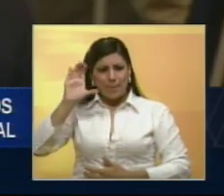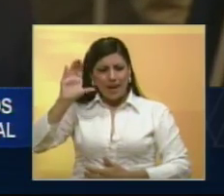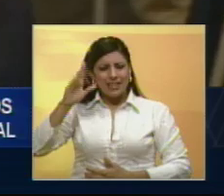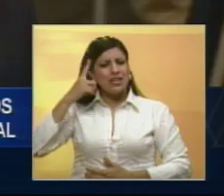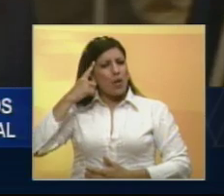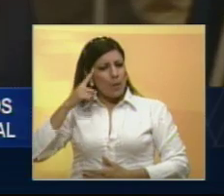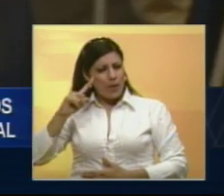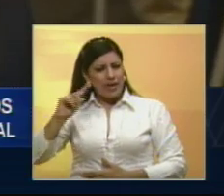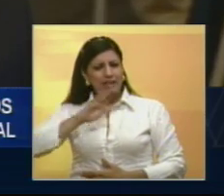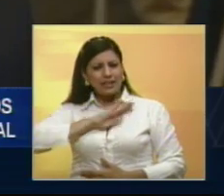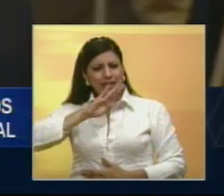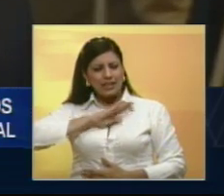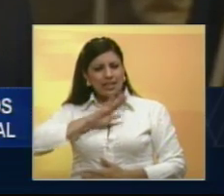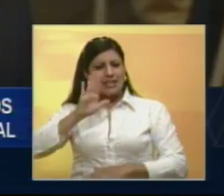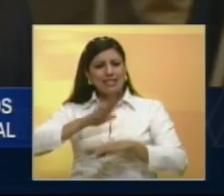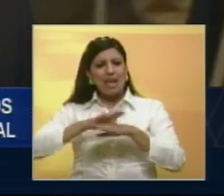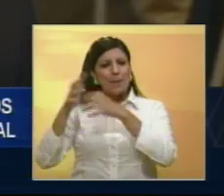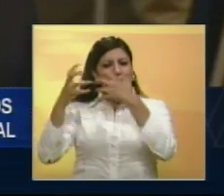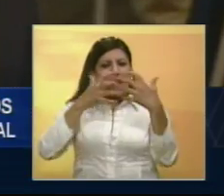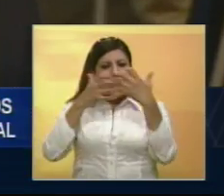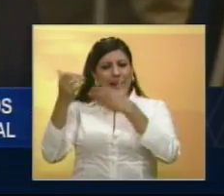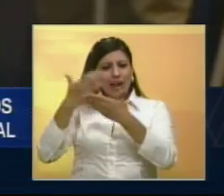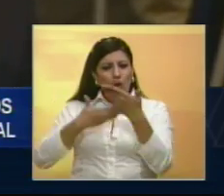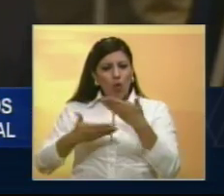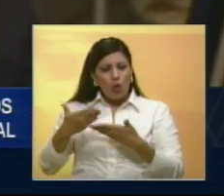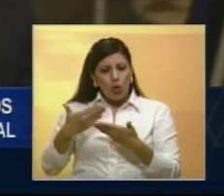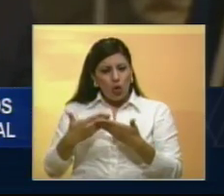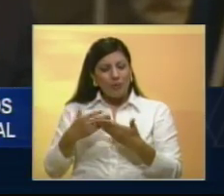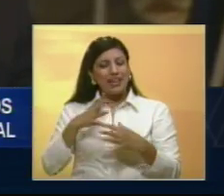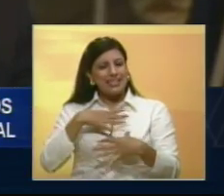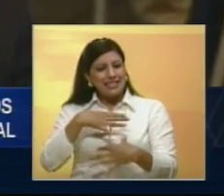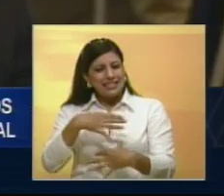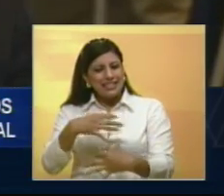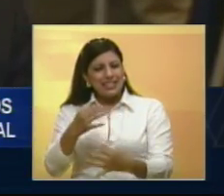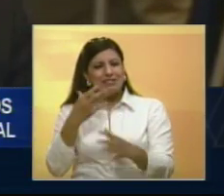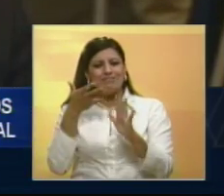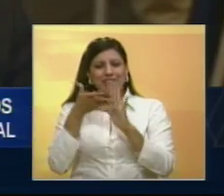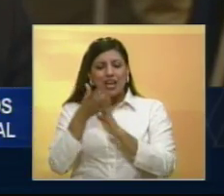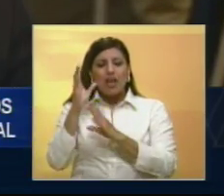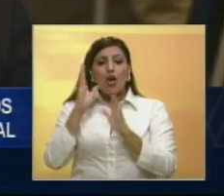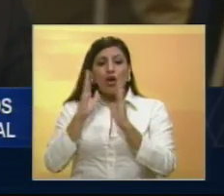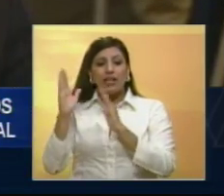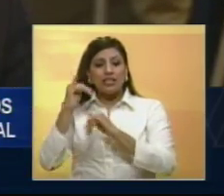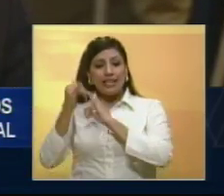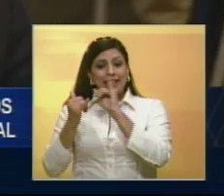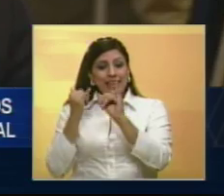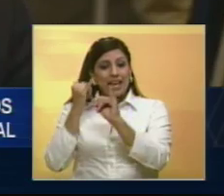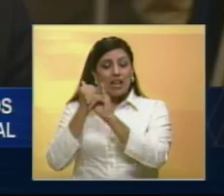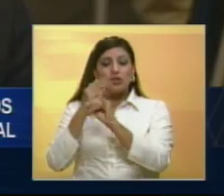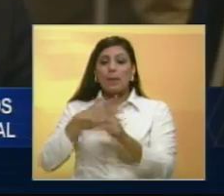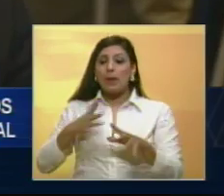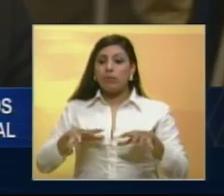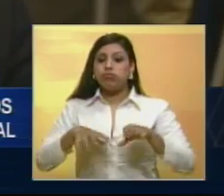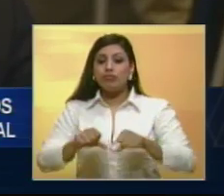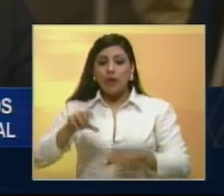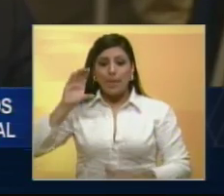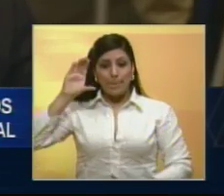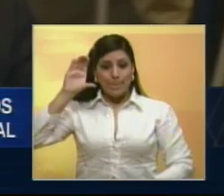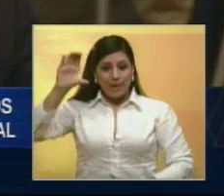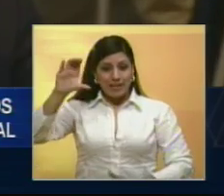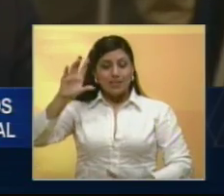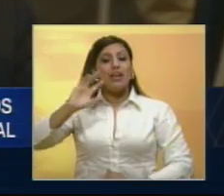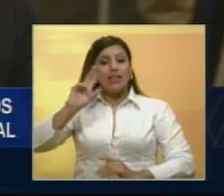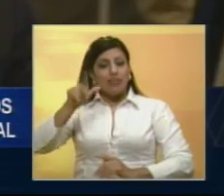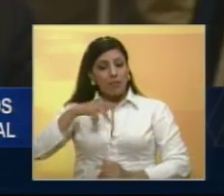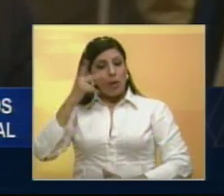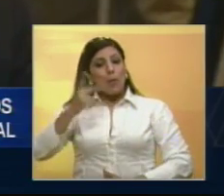su juicio ha ocasionado la llamada guerra económica, las intenciones de organismos internacionales de pretender intervenir en el país y el